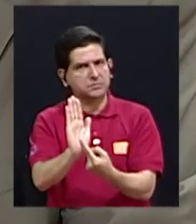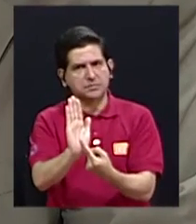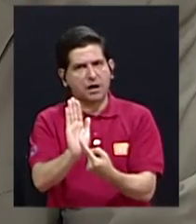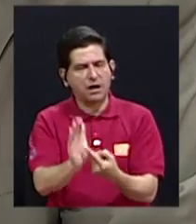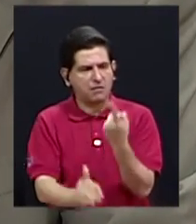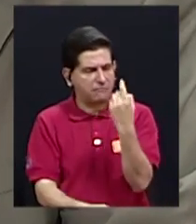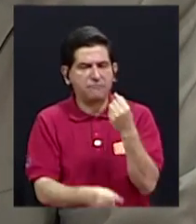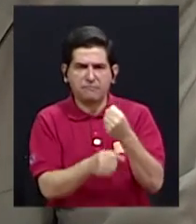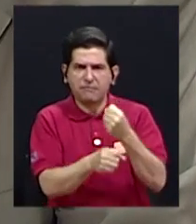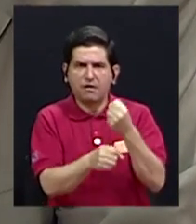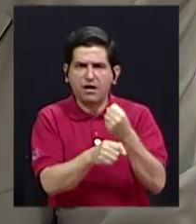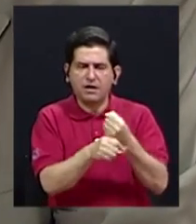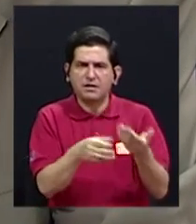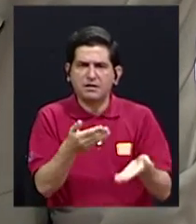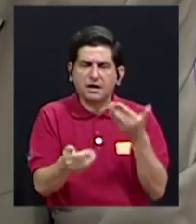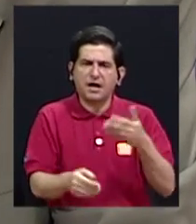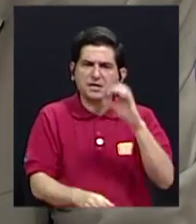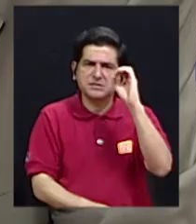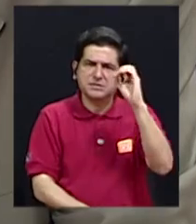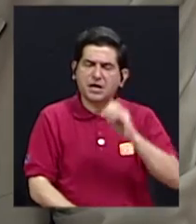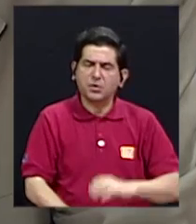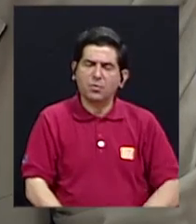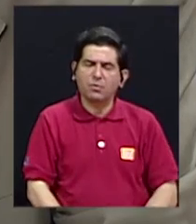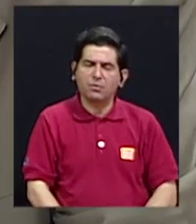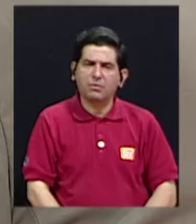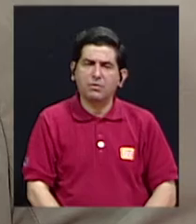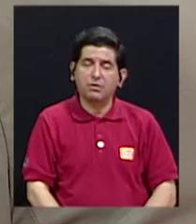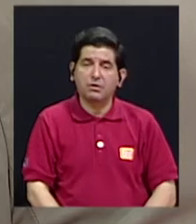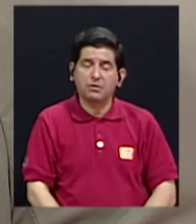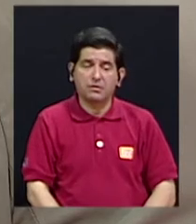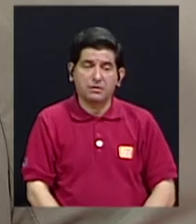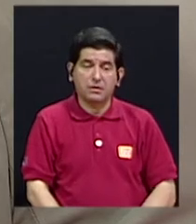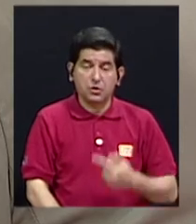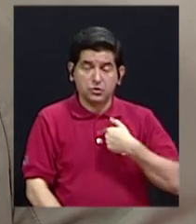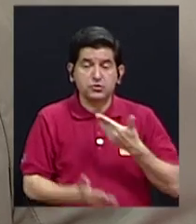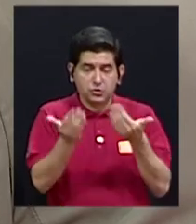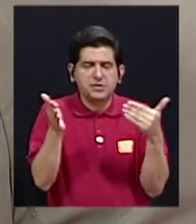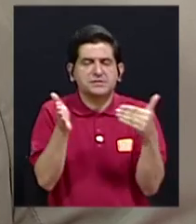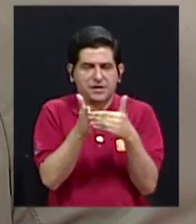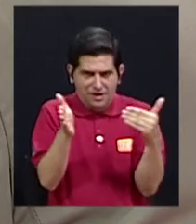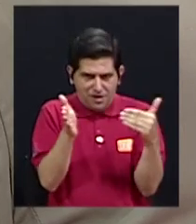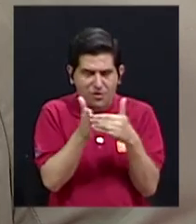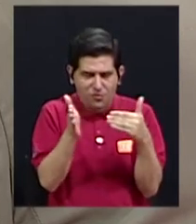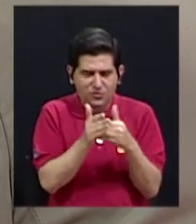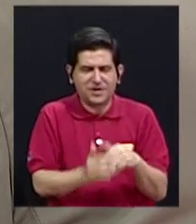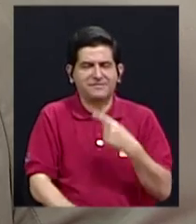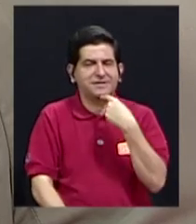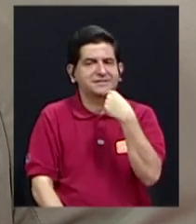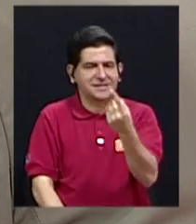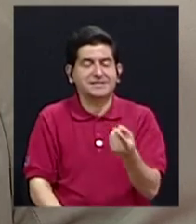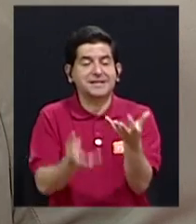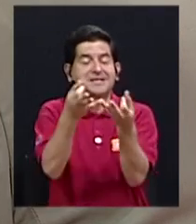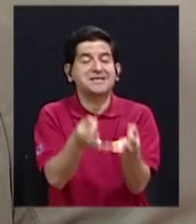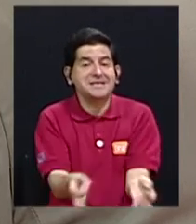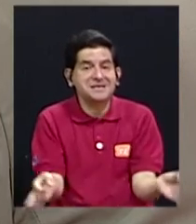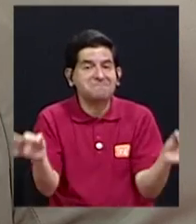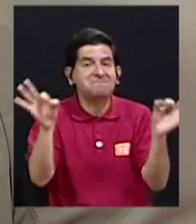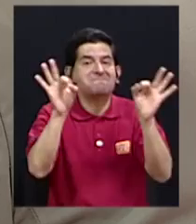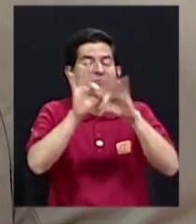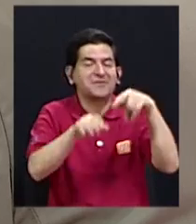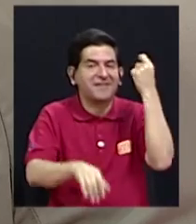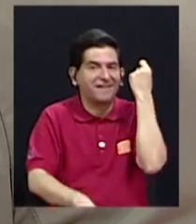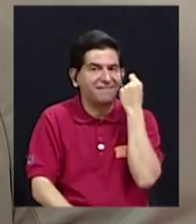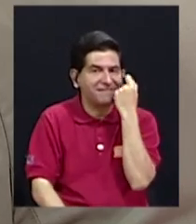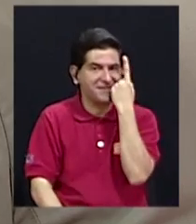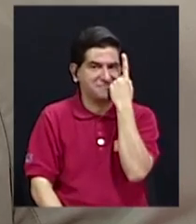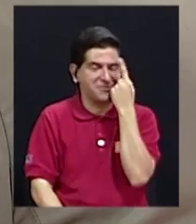desempleo práctico mejor yo no lo sé no inclusive aquí me gustaría volver a mencionar la importancia de entender